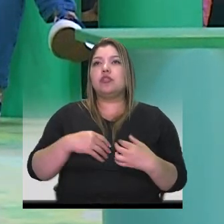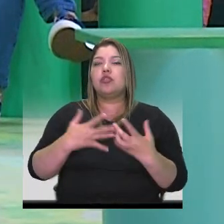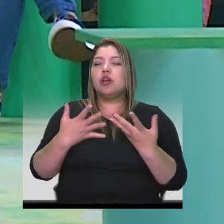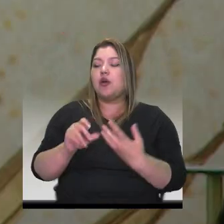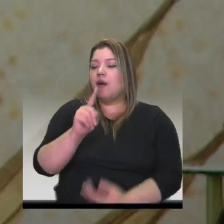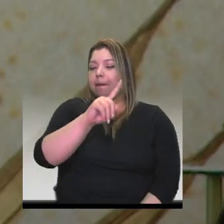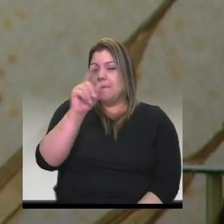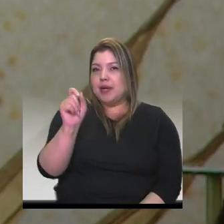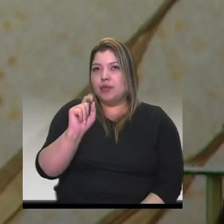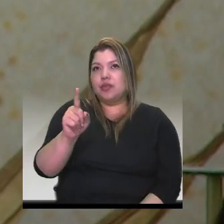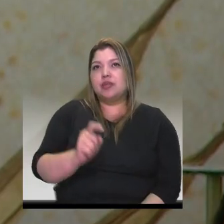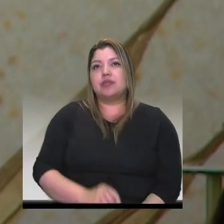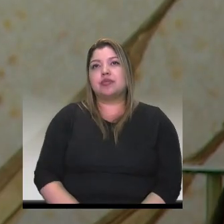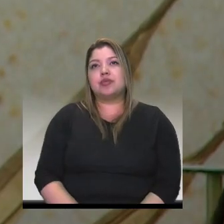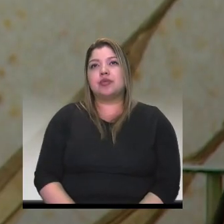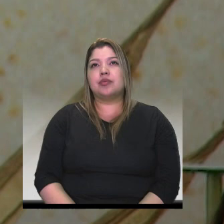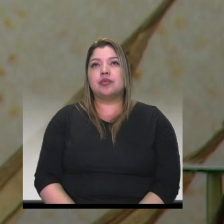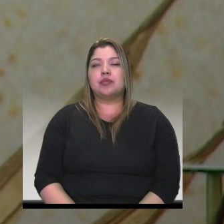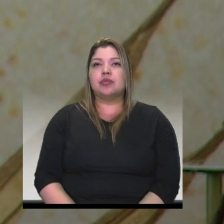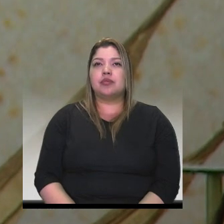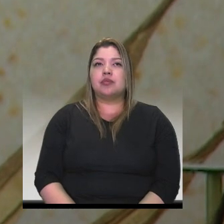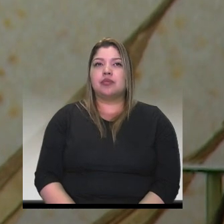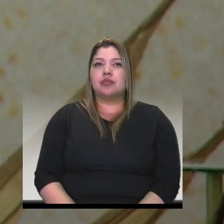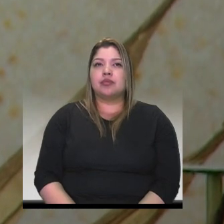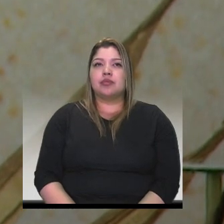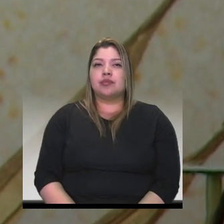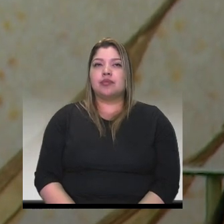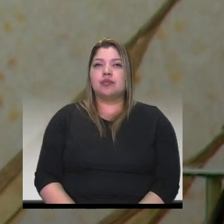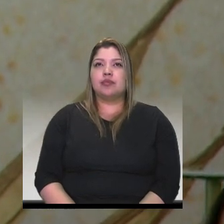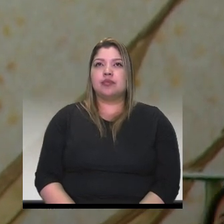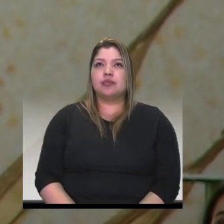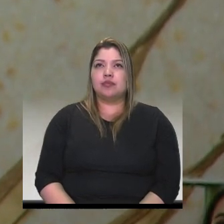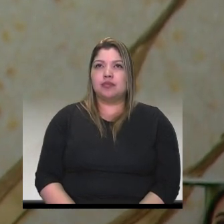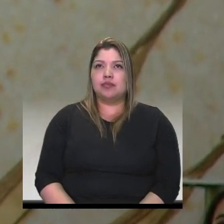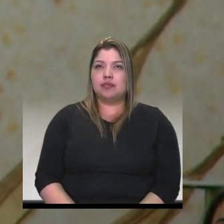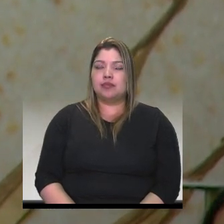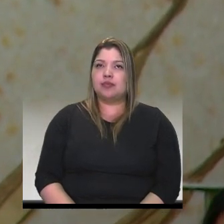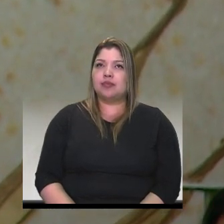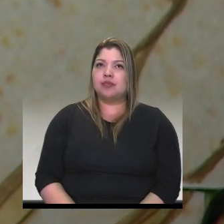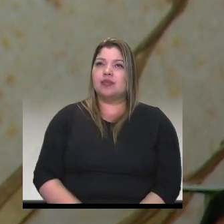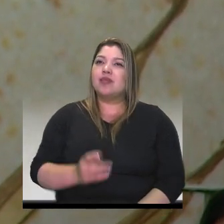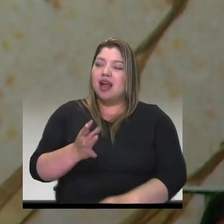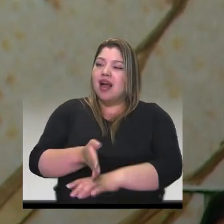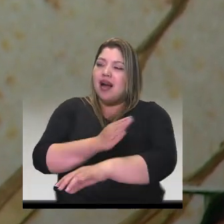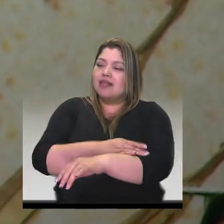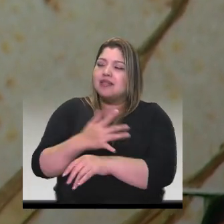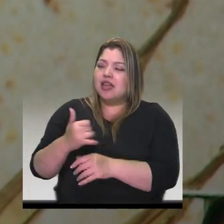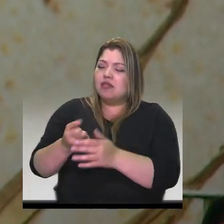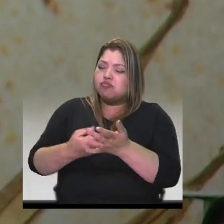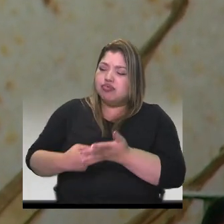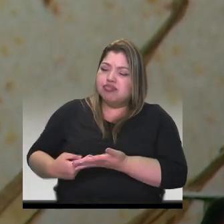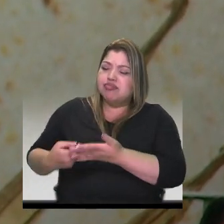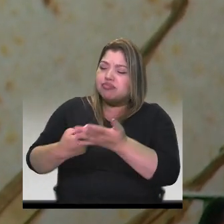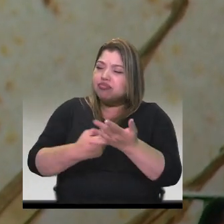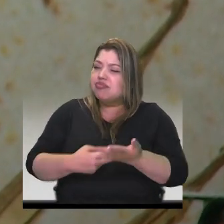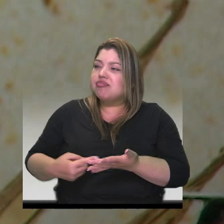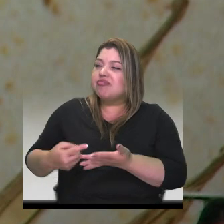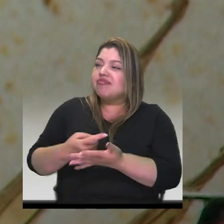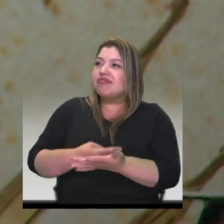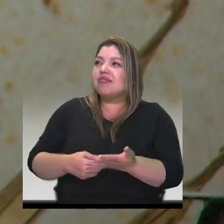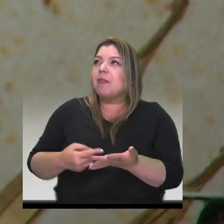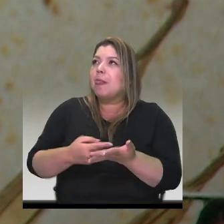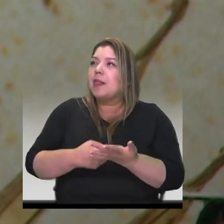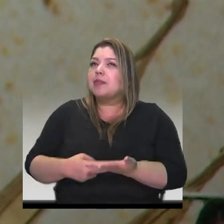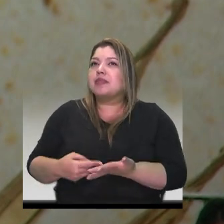la siguiente pregunta. ¿Qué implicaciones, que esto lo habíamos hablado, a veces nosotros pues